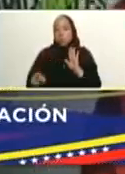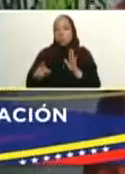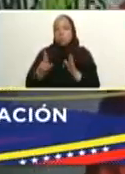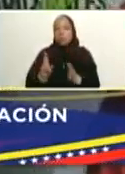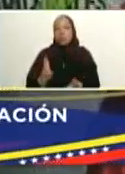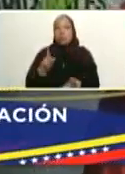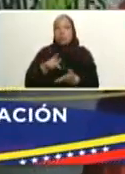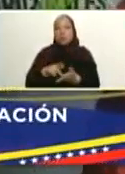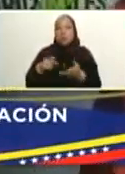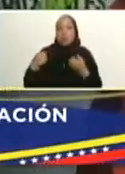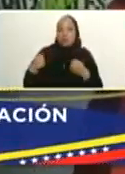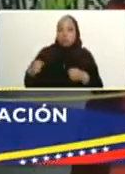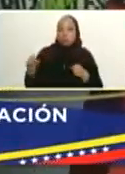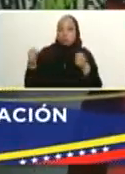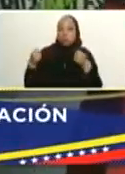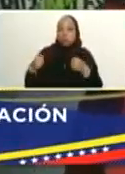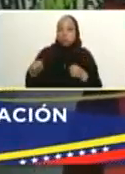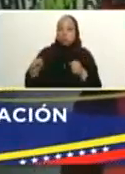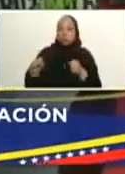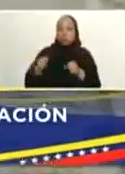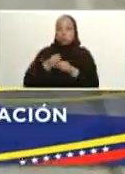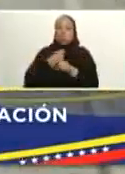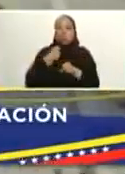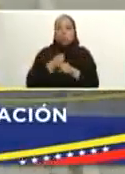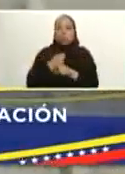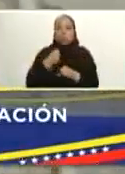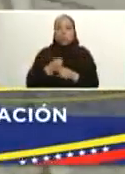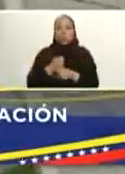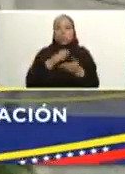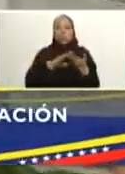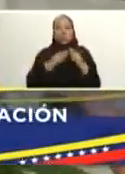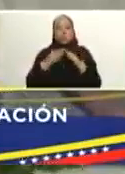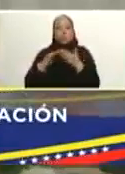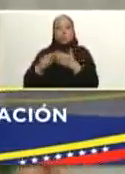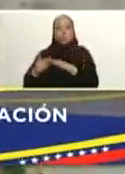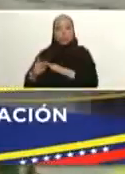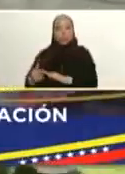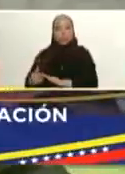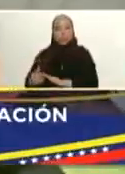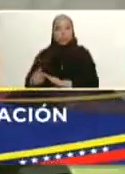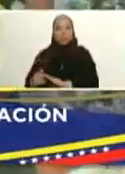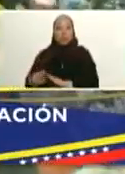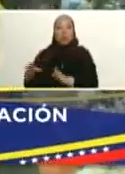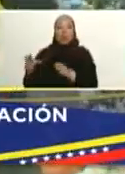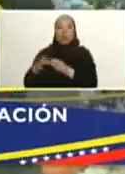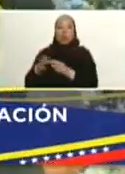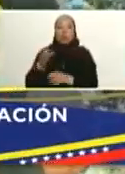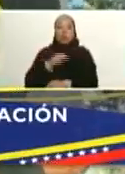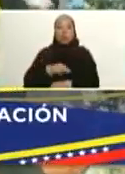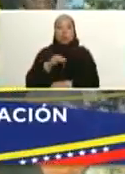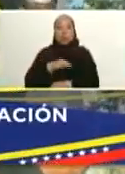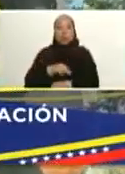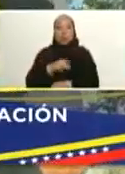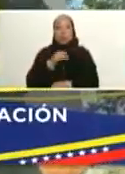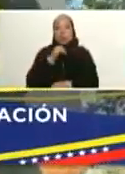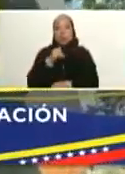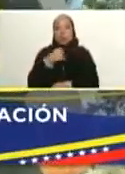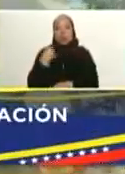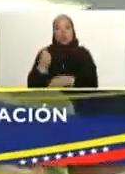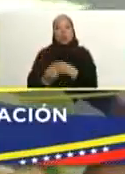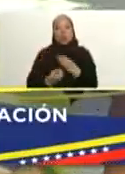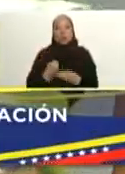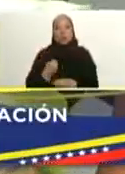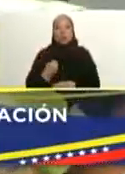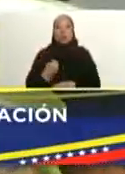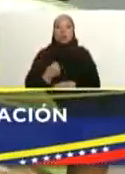activa, haciendo un trabajo en comunidad. Por eso las bricomiles se han establecido